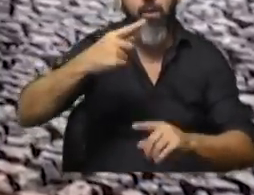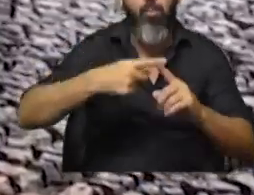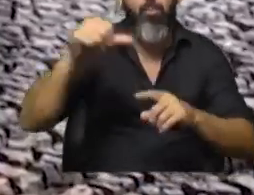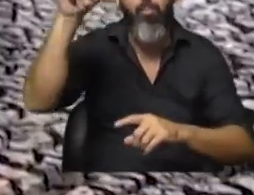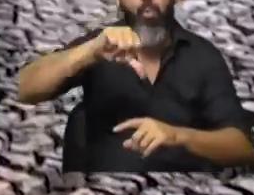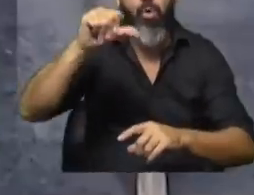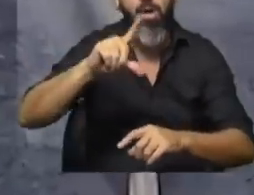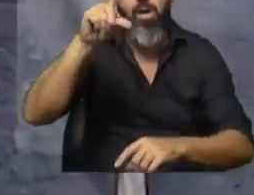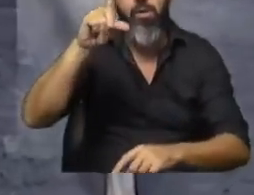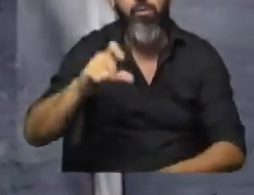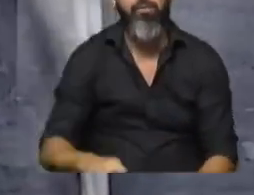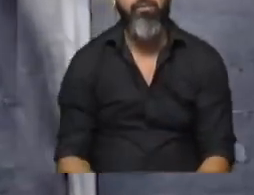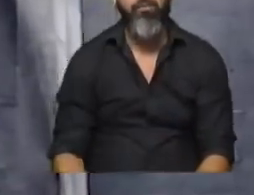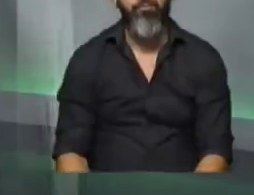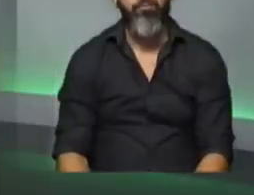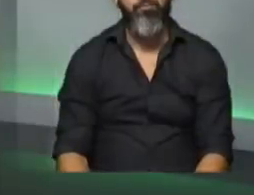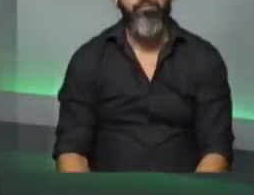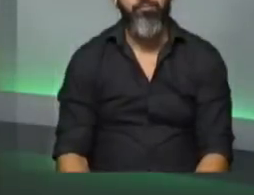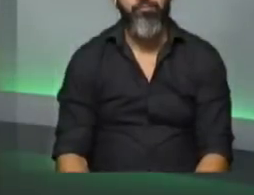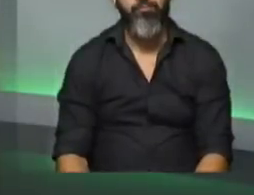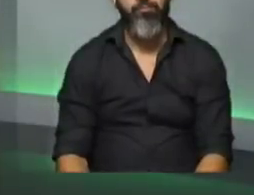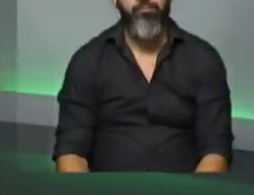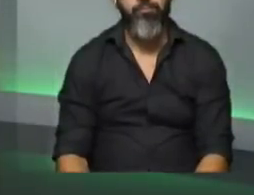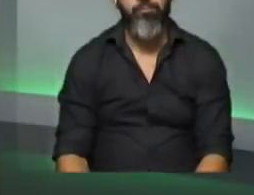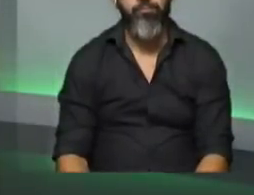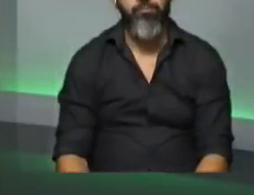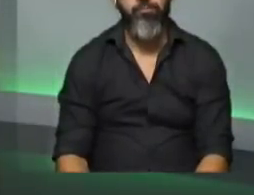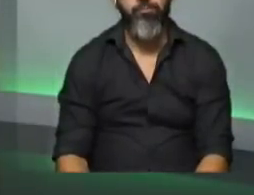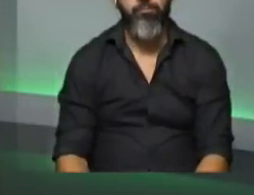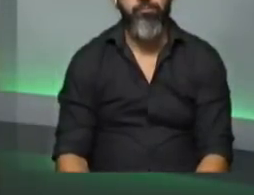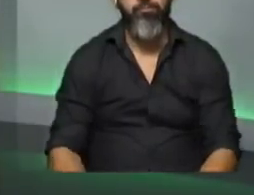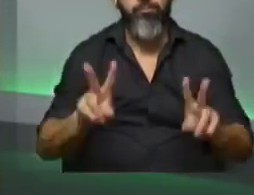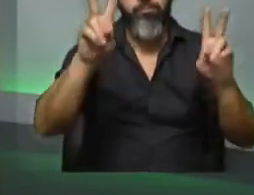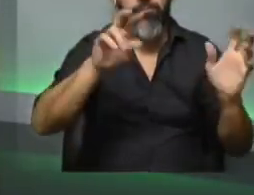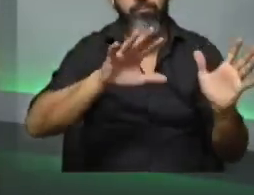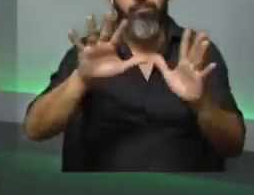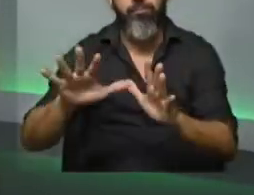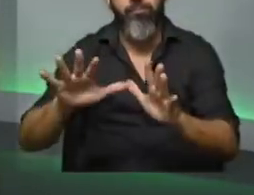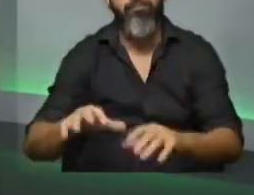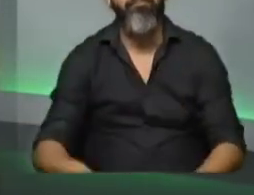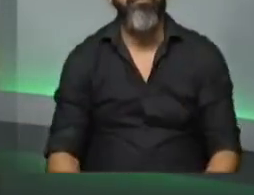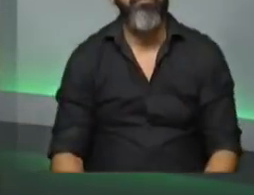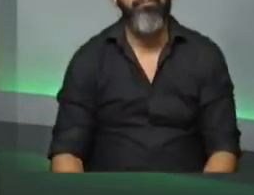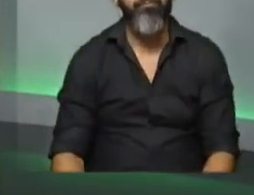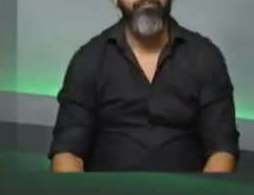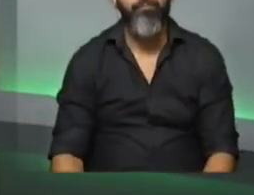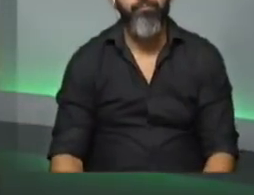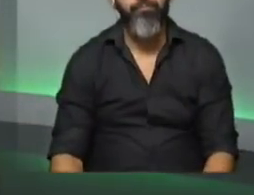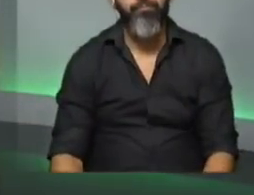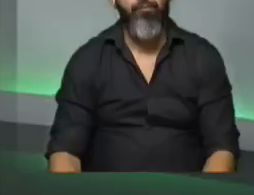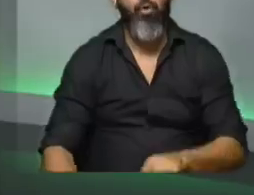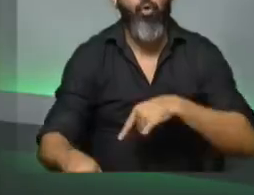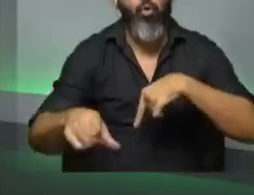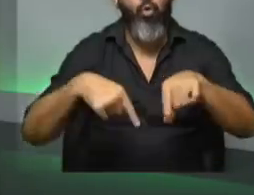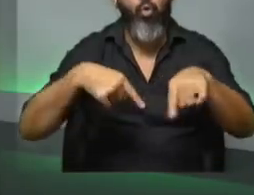litro de agua vamos a ir a otros temas que forman parte de la agenda en esta jornada porque la